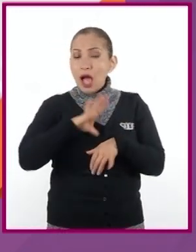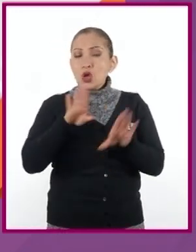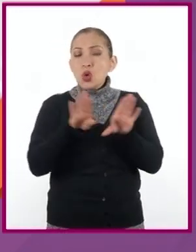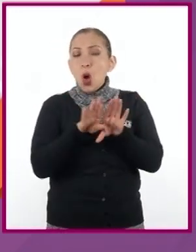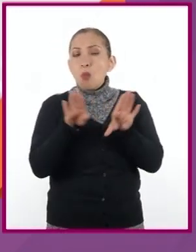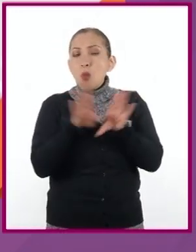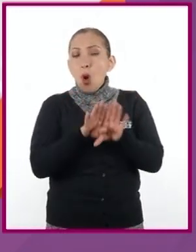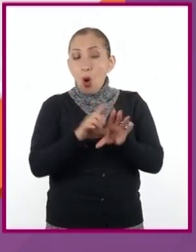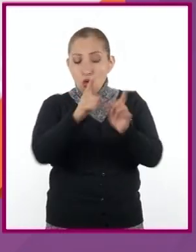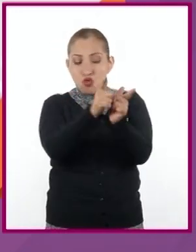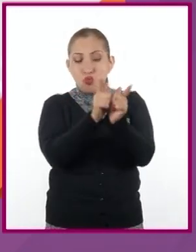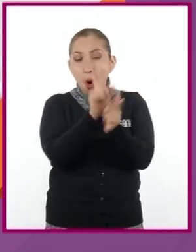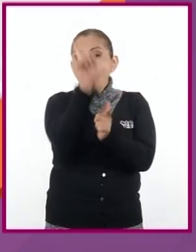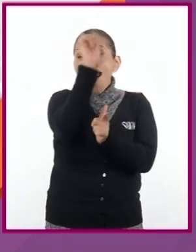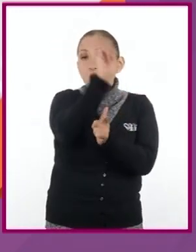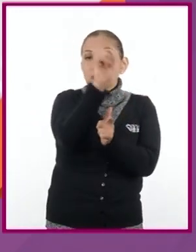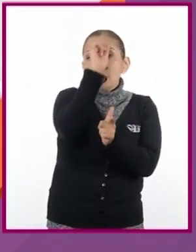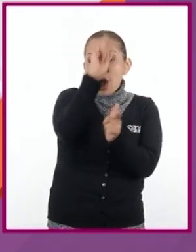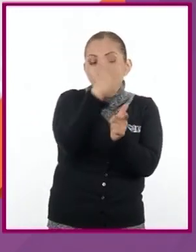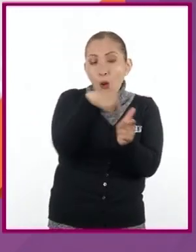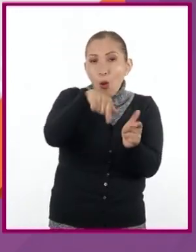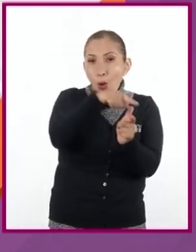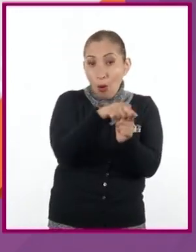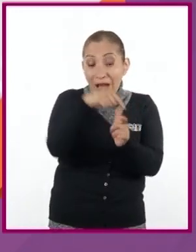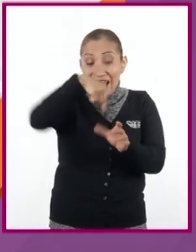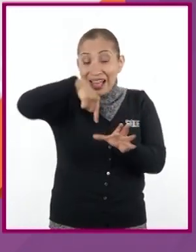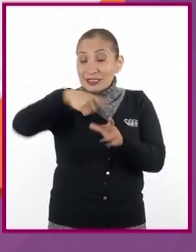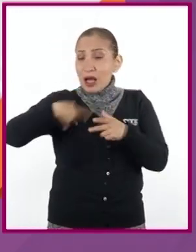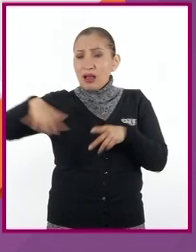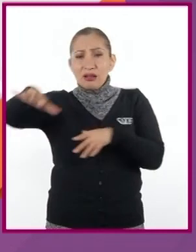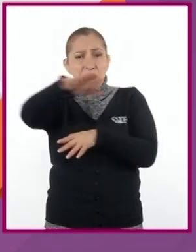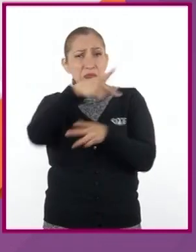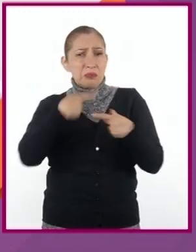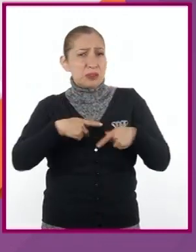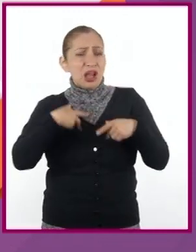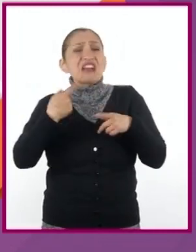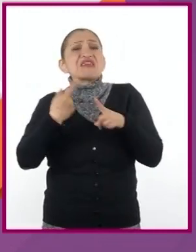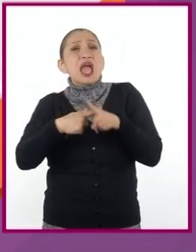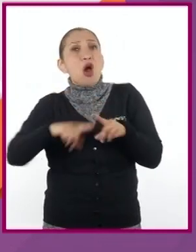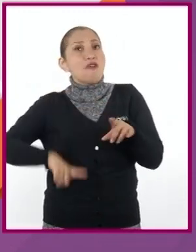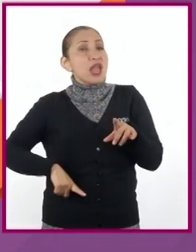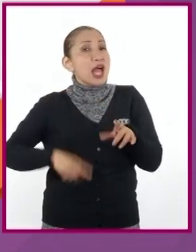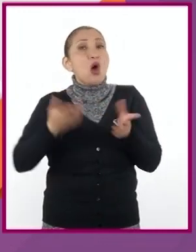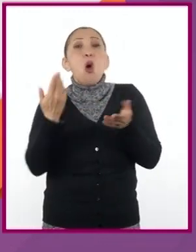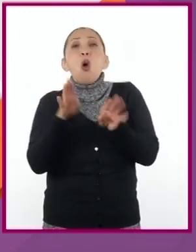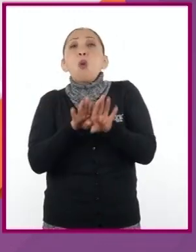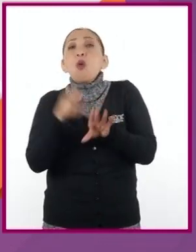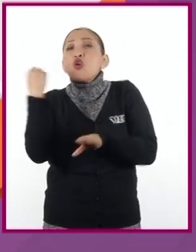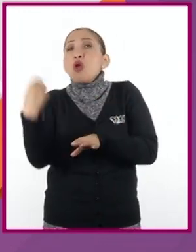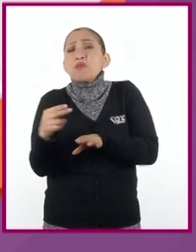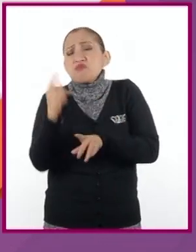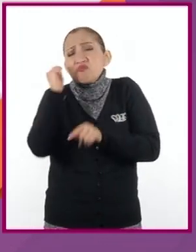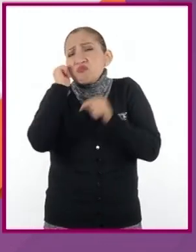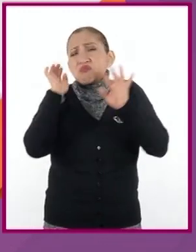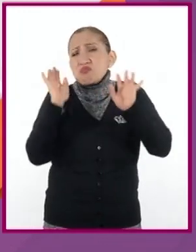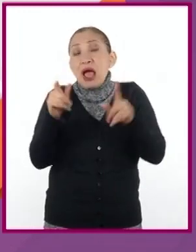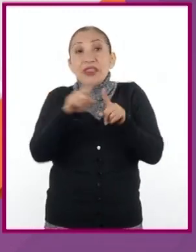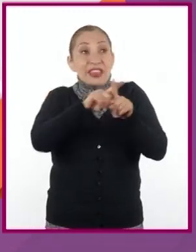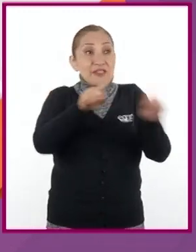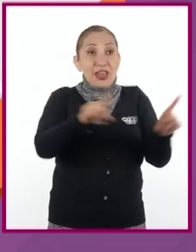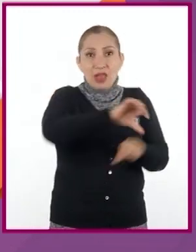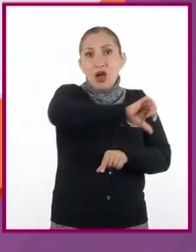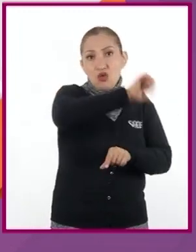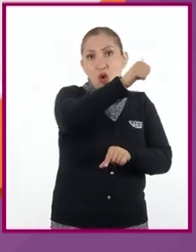de consejo. En esta sociedad no importaba quién era gobernante o cómo se llamaba, muy diferente a lo